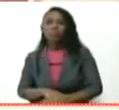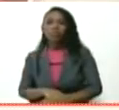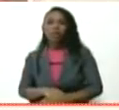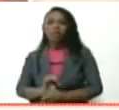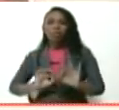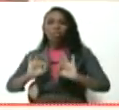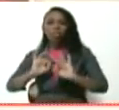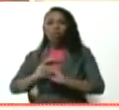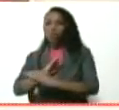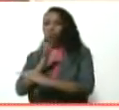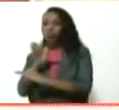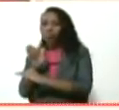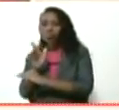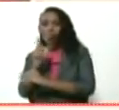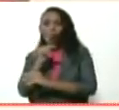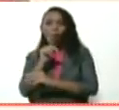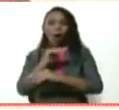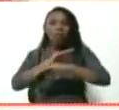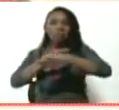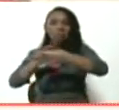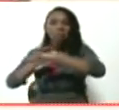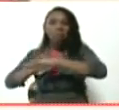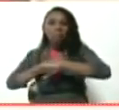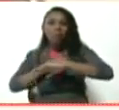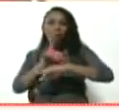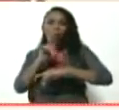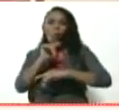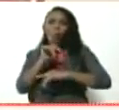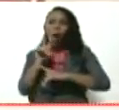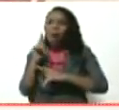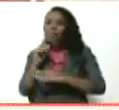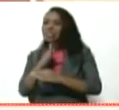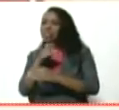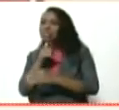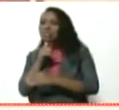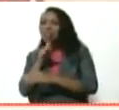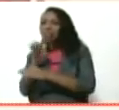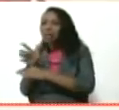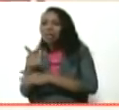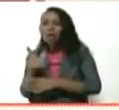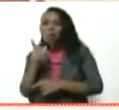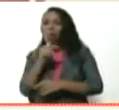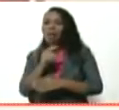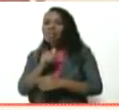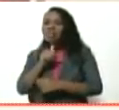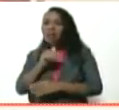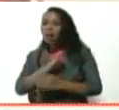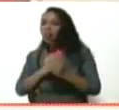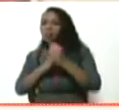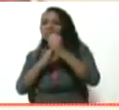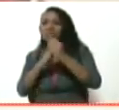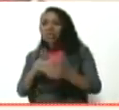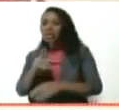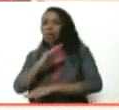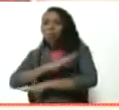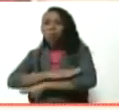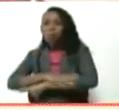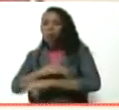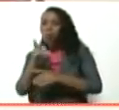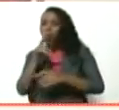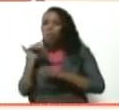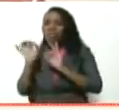va. No hay convocatoria, no hay quien vaya, no hay quien mande, no hay quien obedezca. No hay nada,